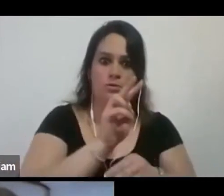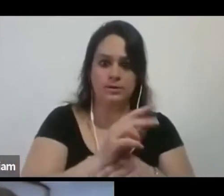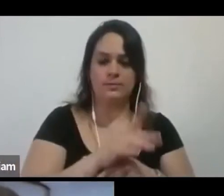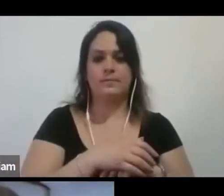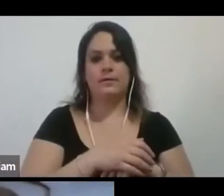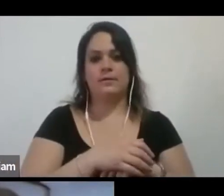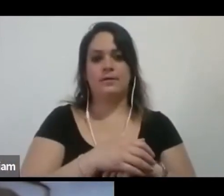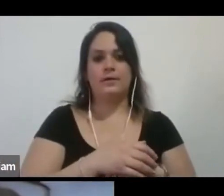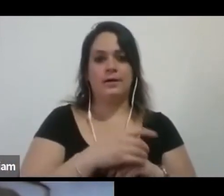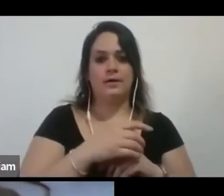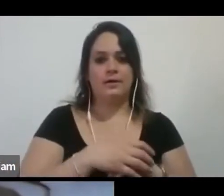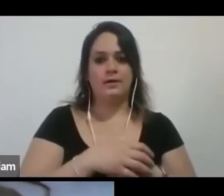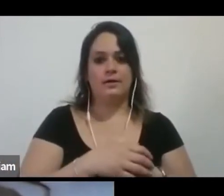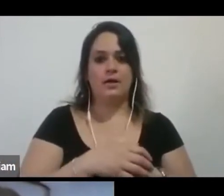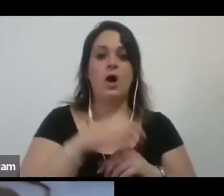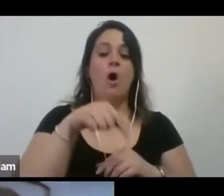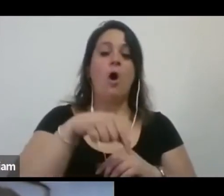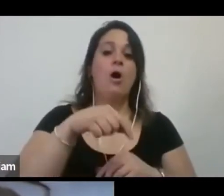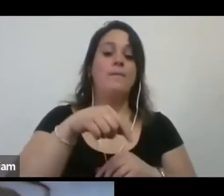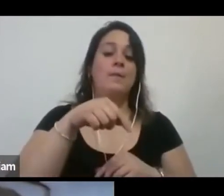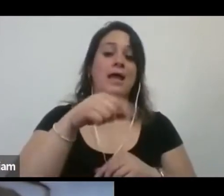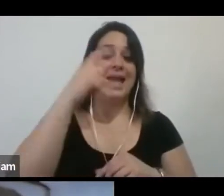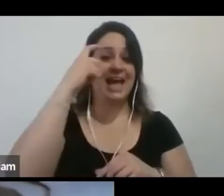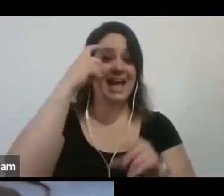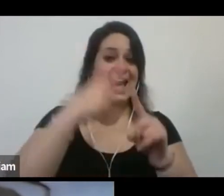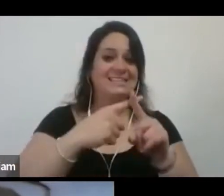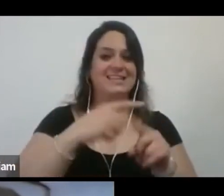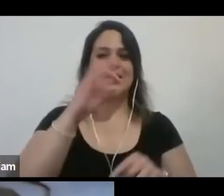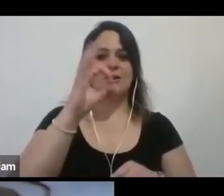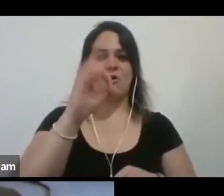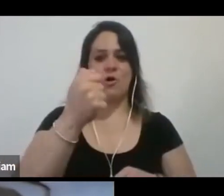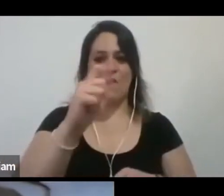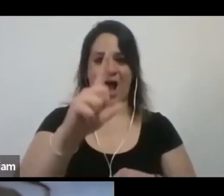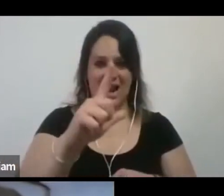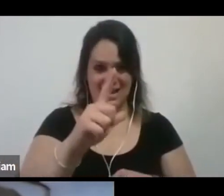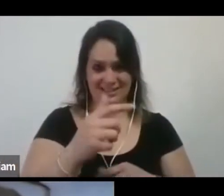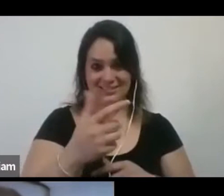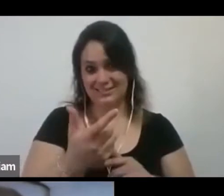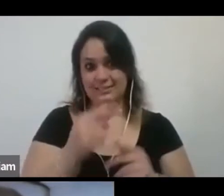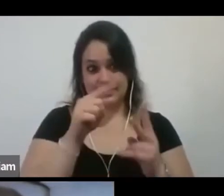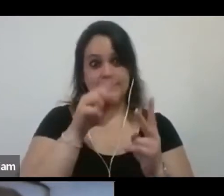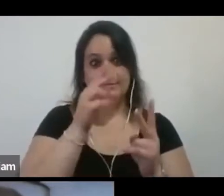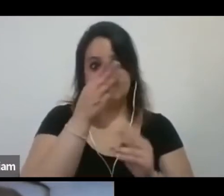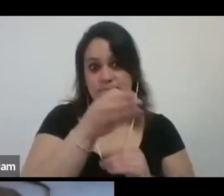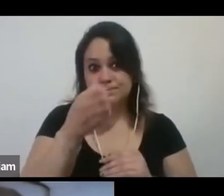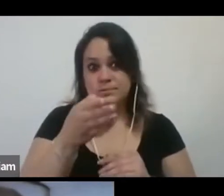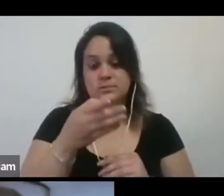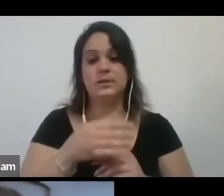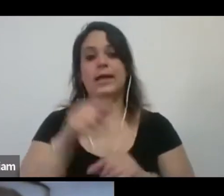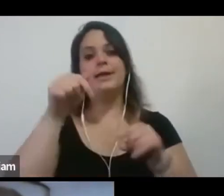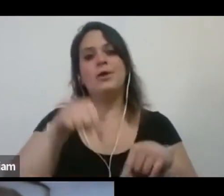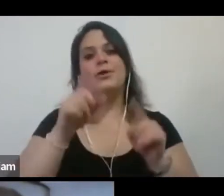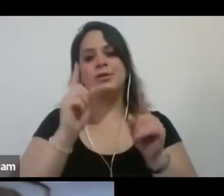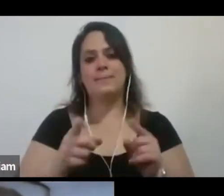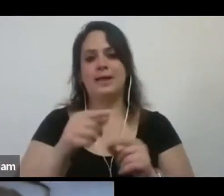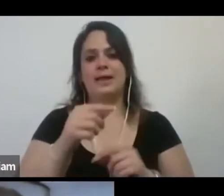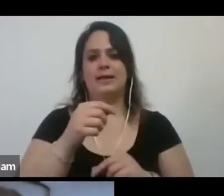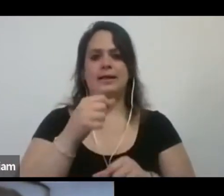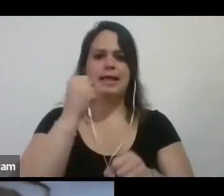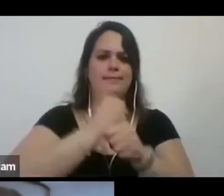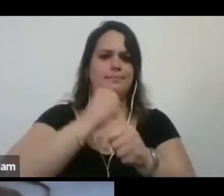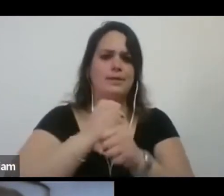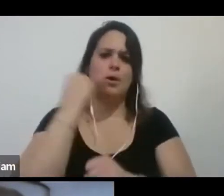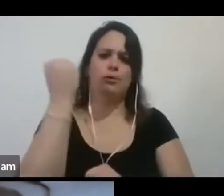ex-OAL, hoy ETI, y hoy estoy en estos espacios de CDI, donde el rol principal